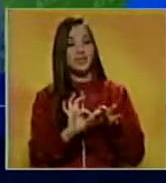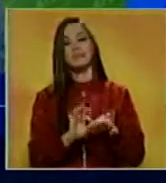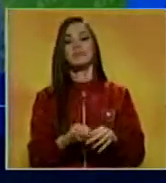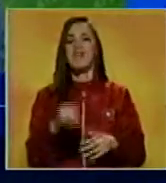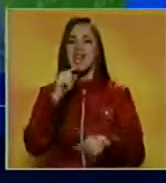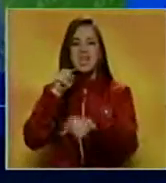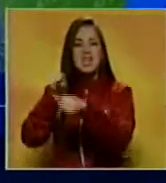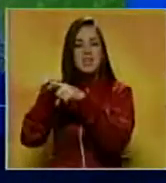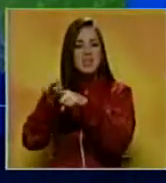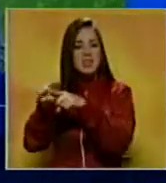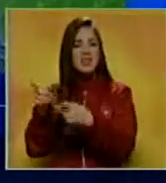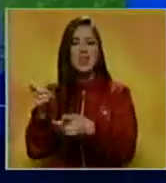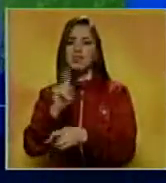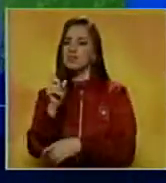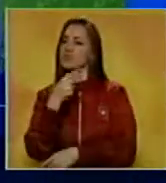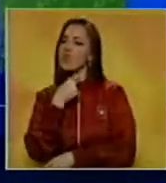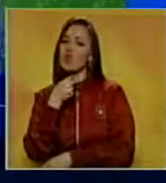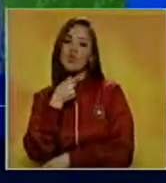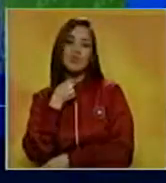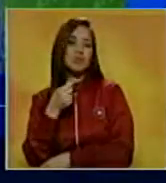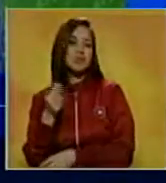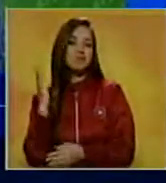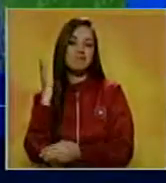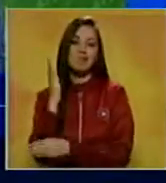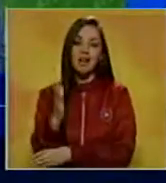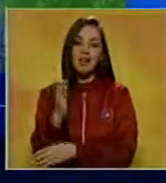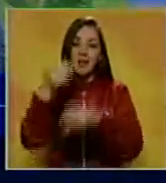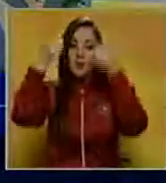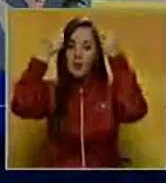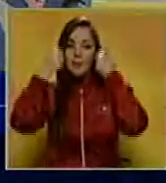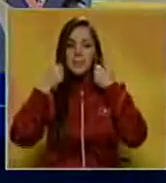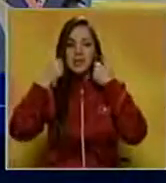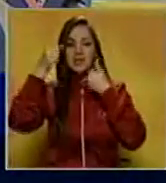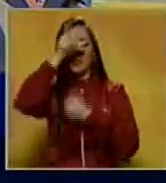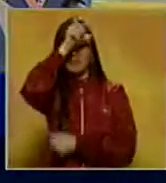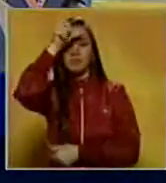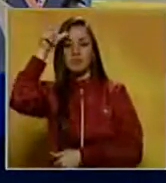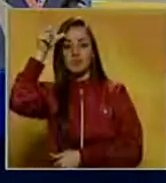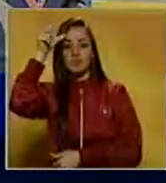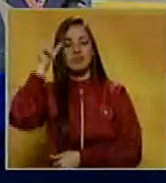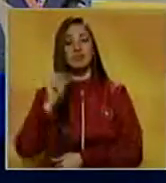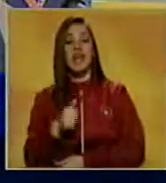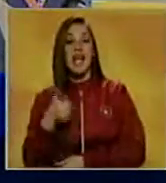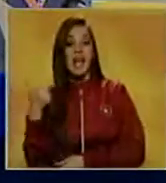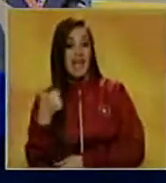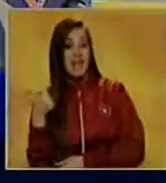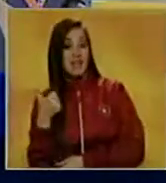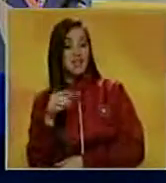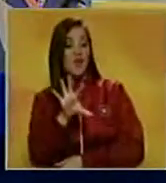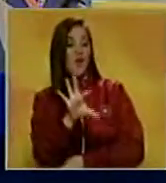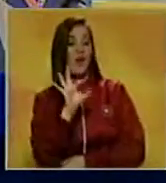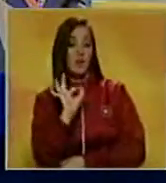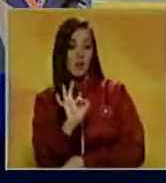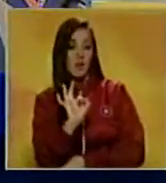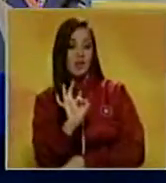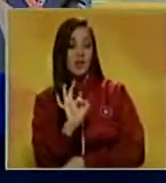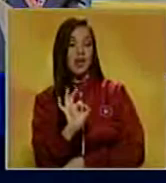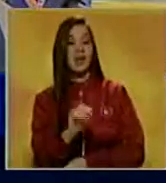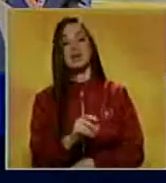la sentencia en contra del dirigente opositor Leopoldo López. Y escogieron precisamente en el tiempo y en el